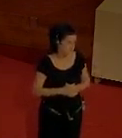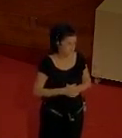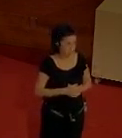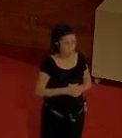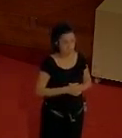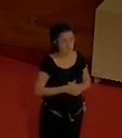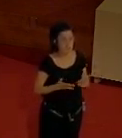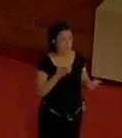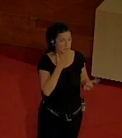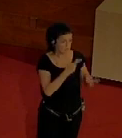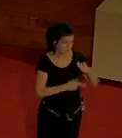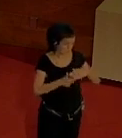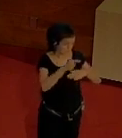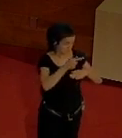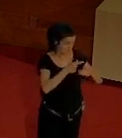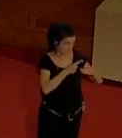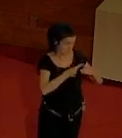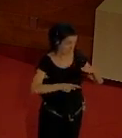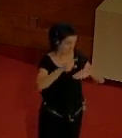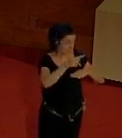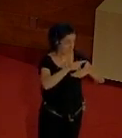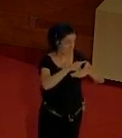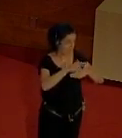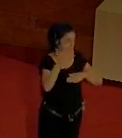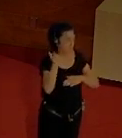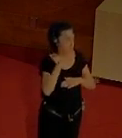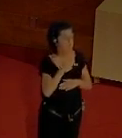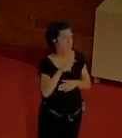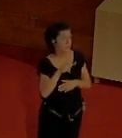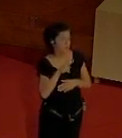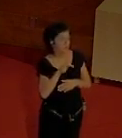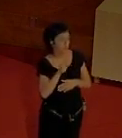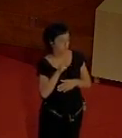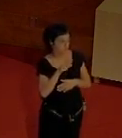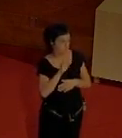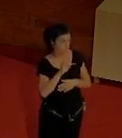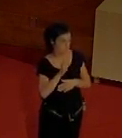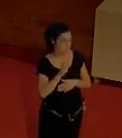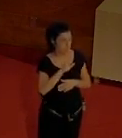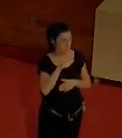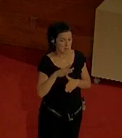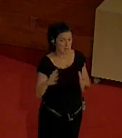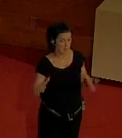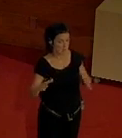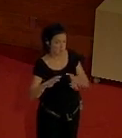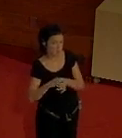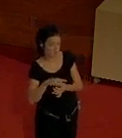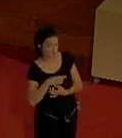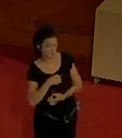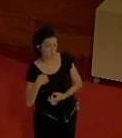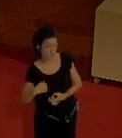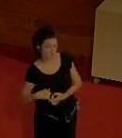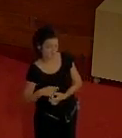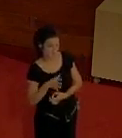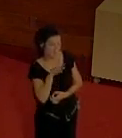en Filipinas como con duterte cuando estaba ahora duterte parecía que filipinas se se iba con China y ahora mismo están otra vez